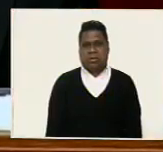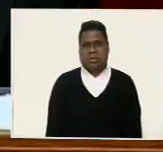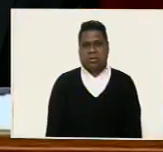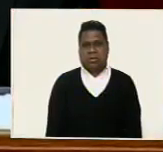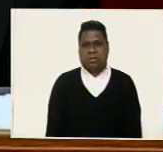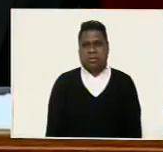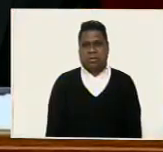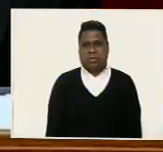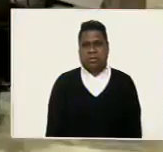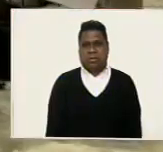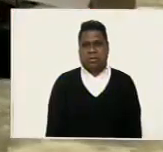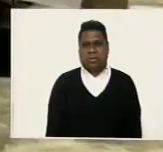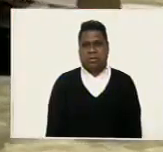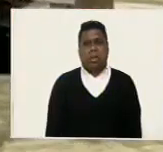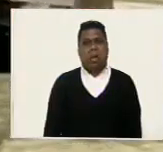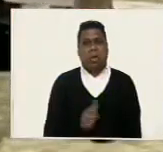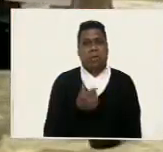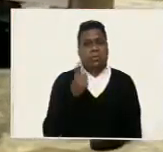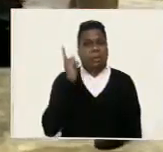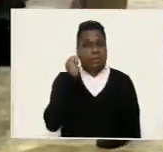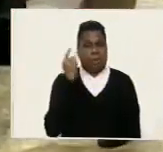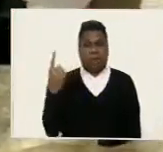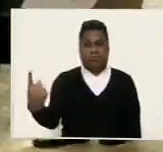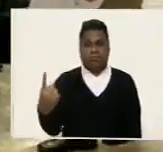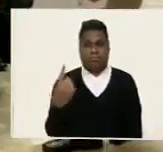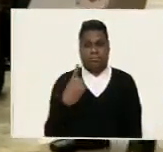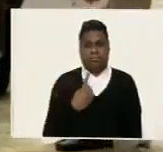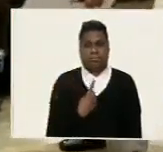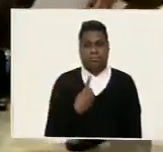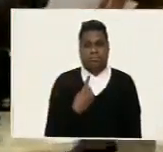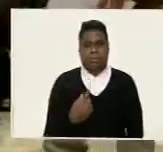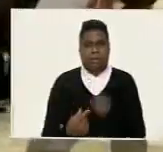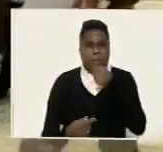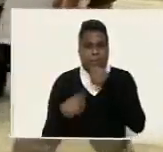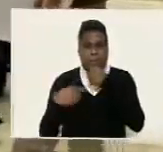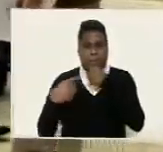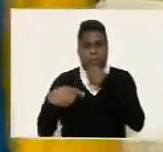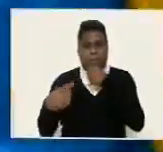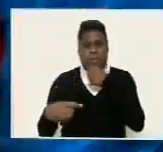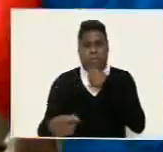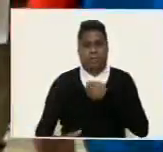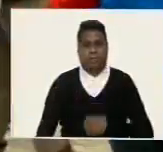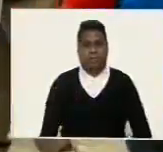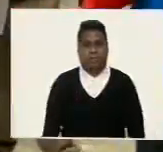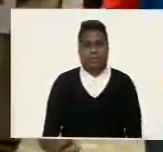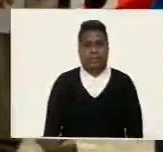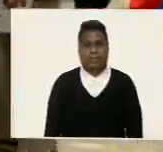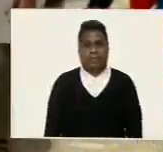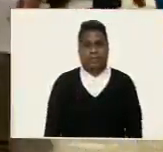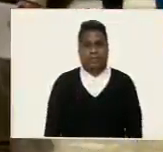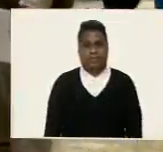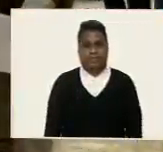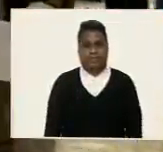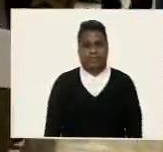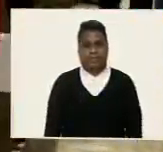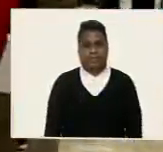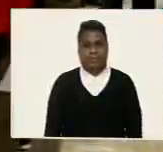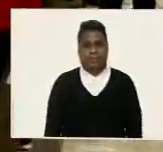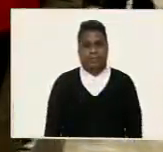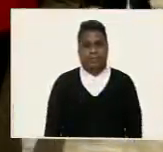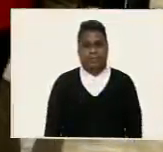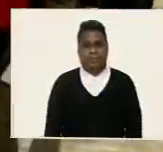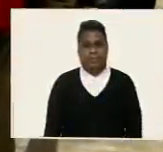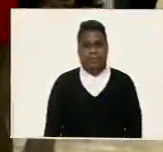Continuará entonces el debate constituyente en torno a esta celebración de los 200 años de la fundación del Correo del